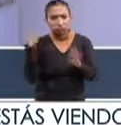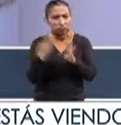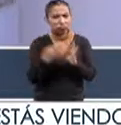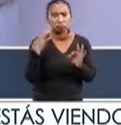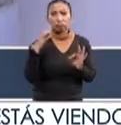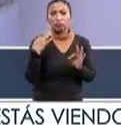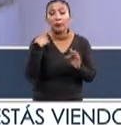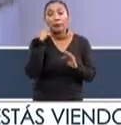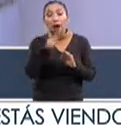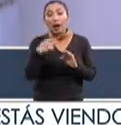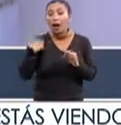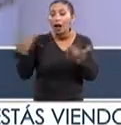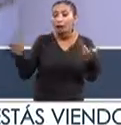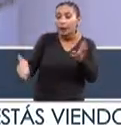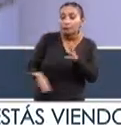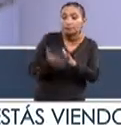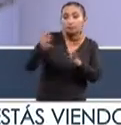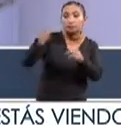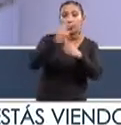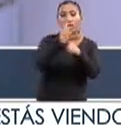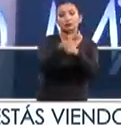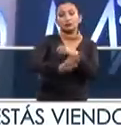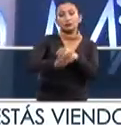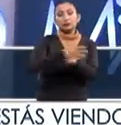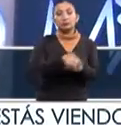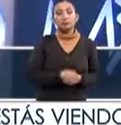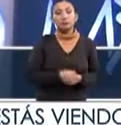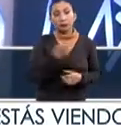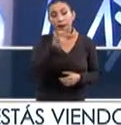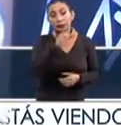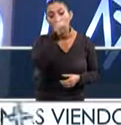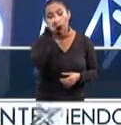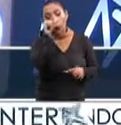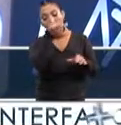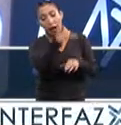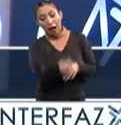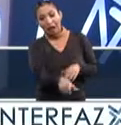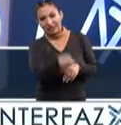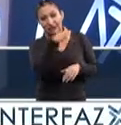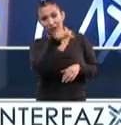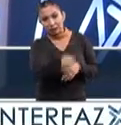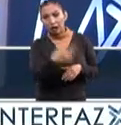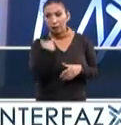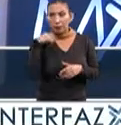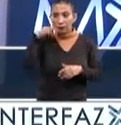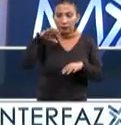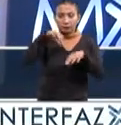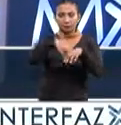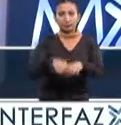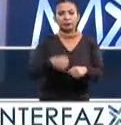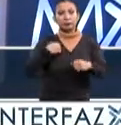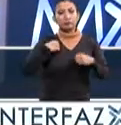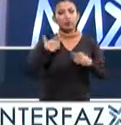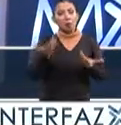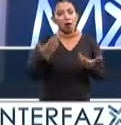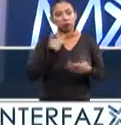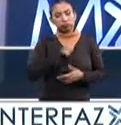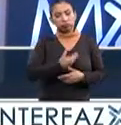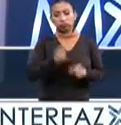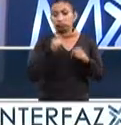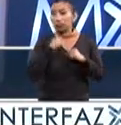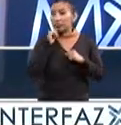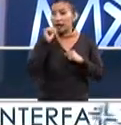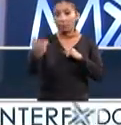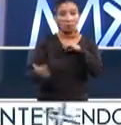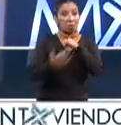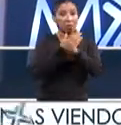oportunas para construir un país. Es el Juárez que al asumir el poder, ante no tener nada